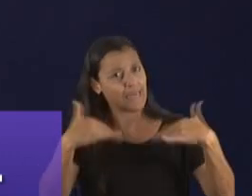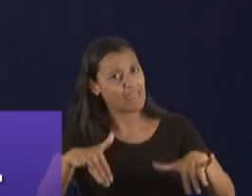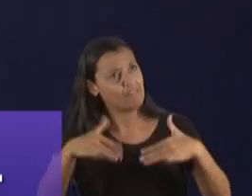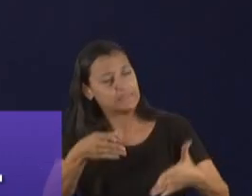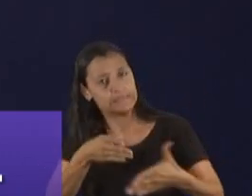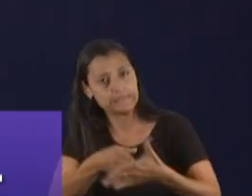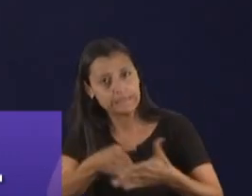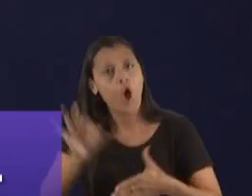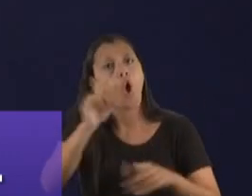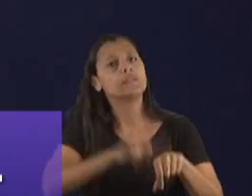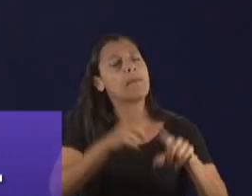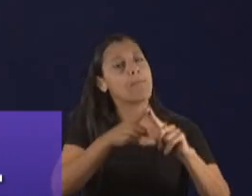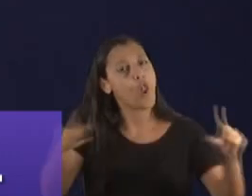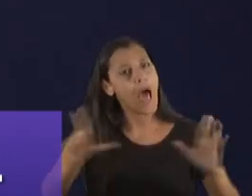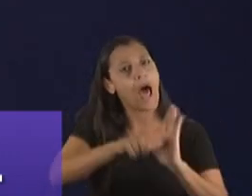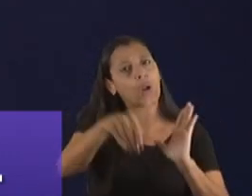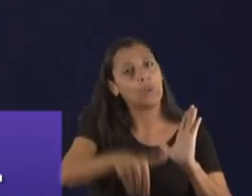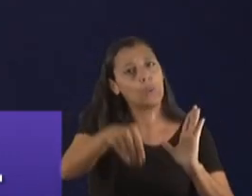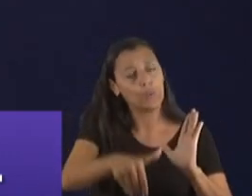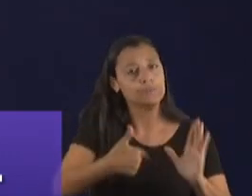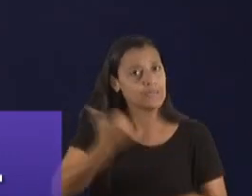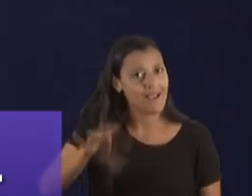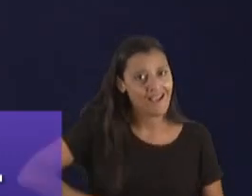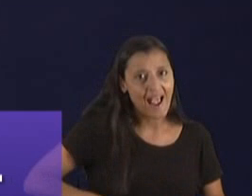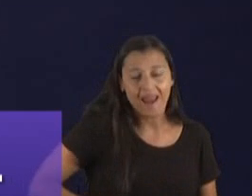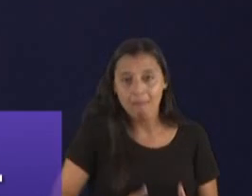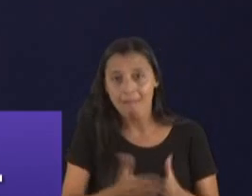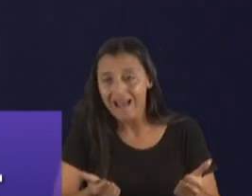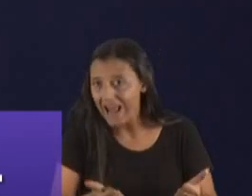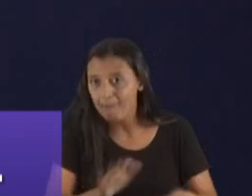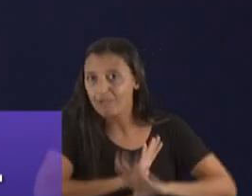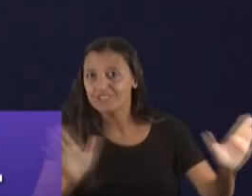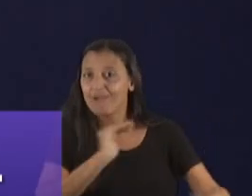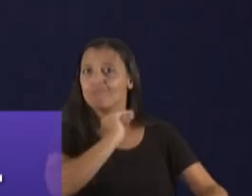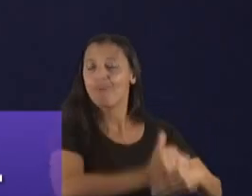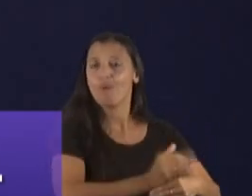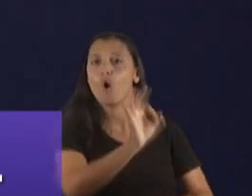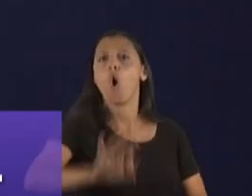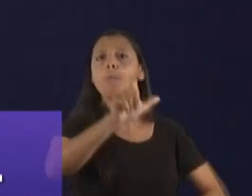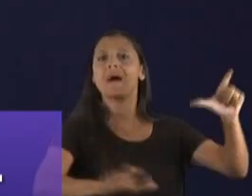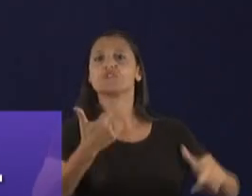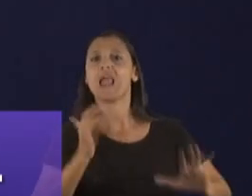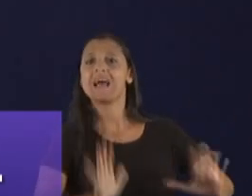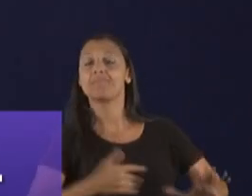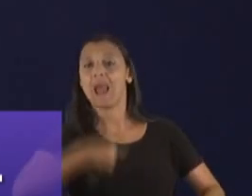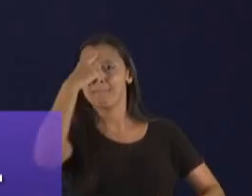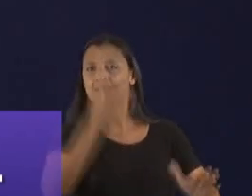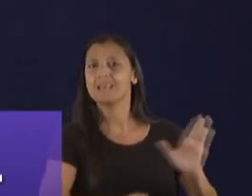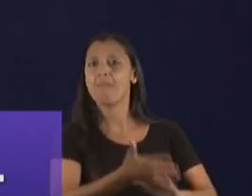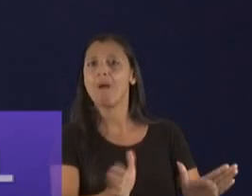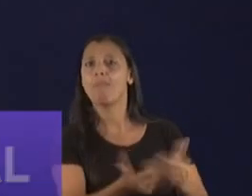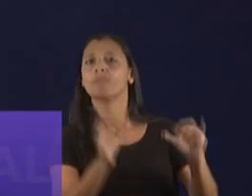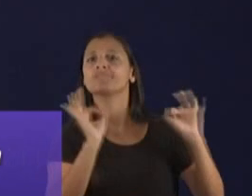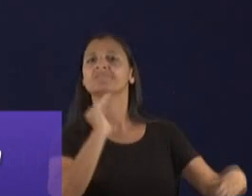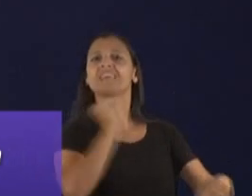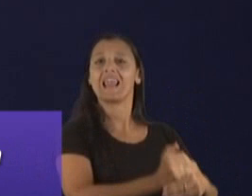como uno tuviese ganas, ni como efectivamente la gente espera o hubiese esperado que sea, que la velocidad